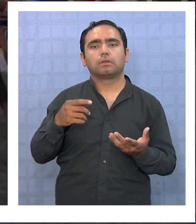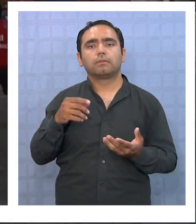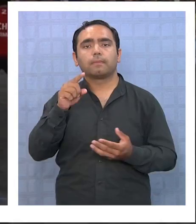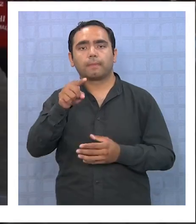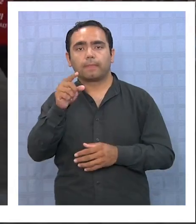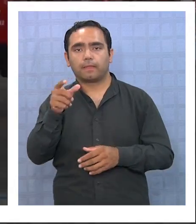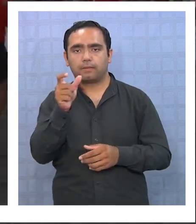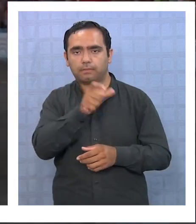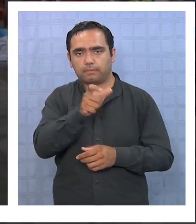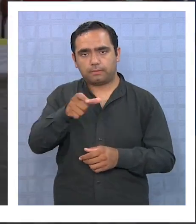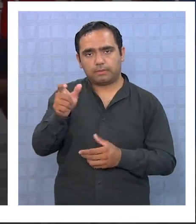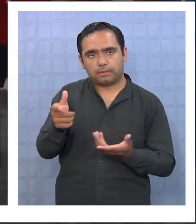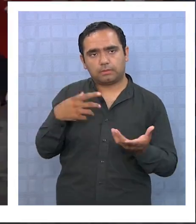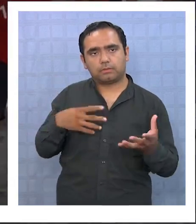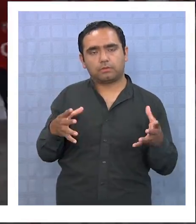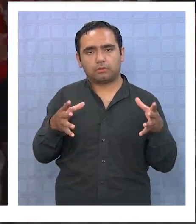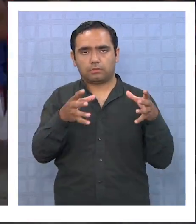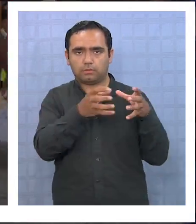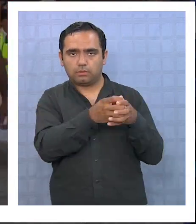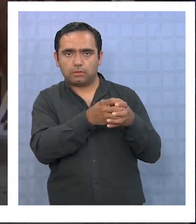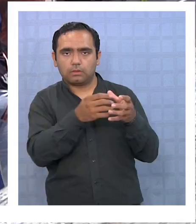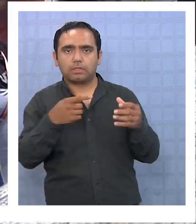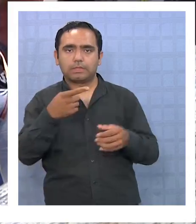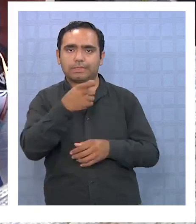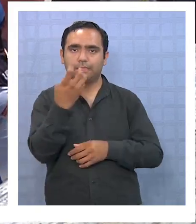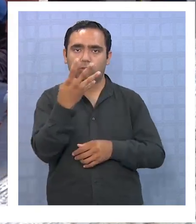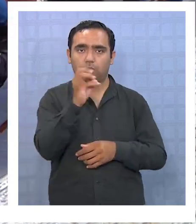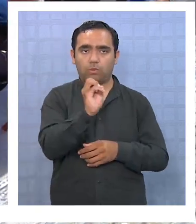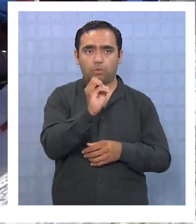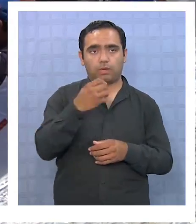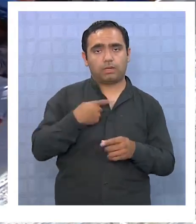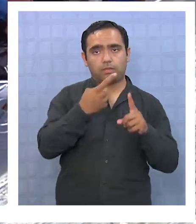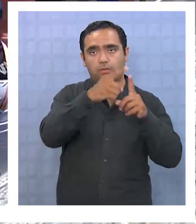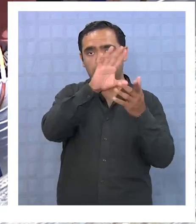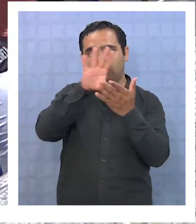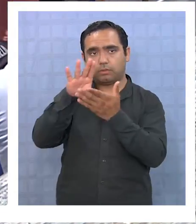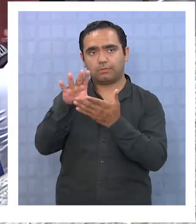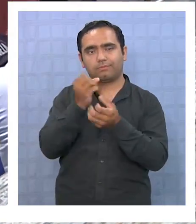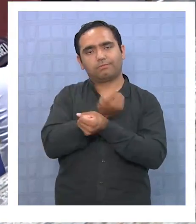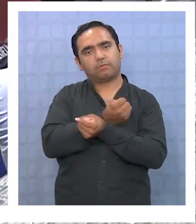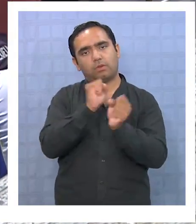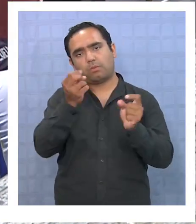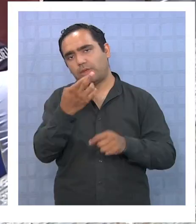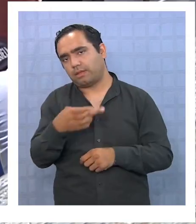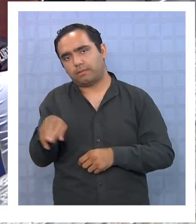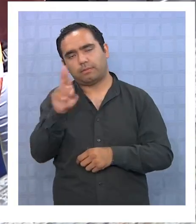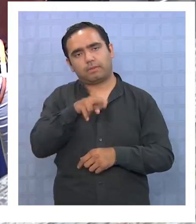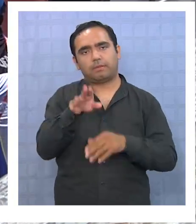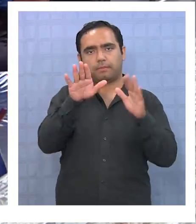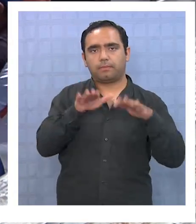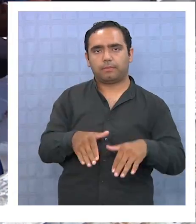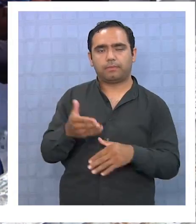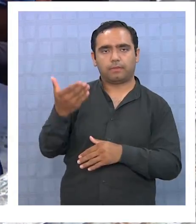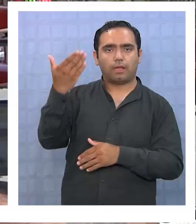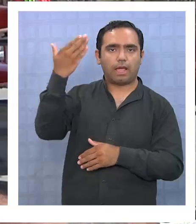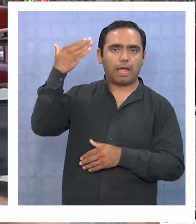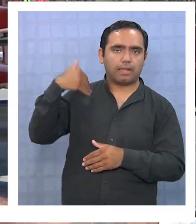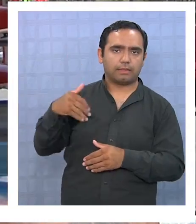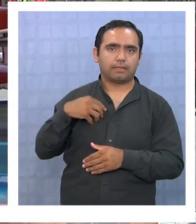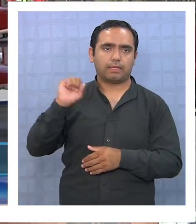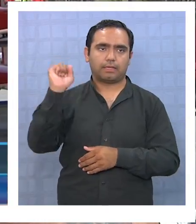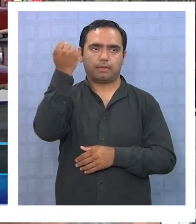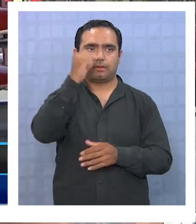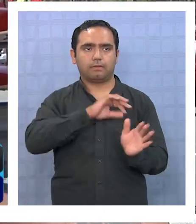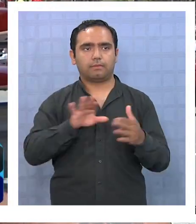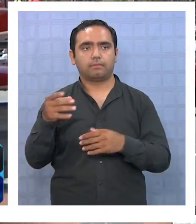que trajeron una delegación de 140 experimentados deportistas, no pudieron repetir la hazaña de los bolivarianos anteriores. Me